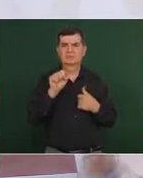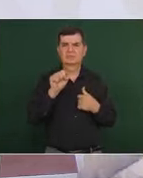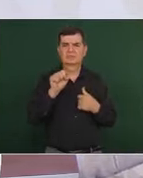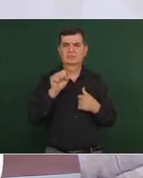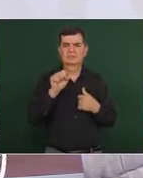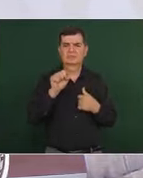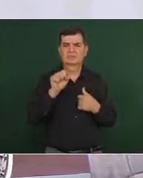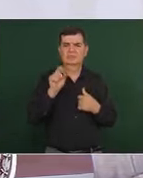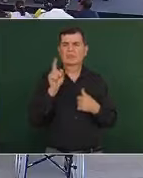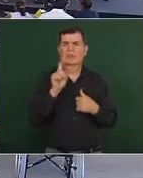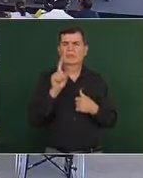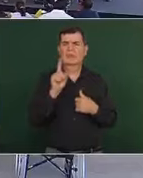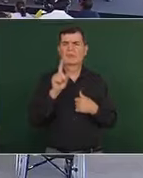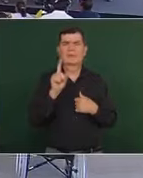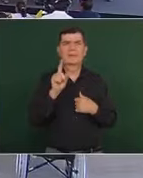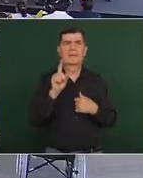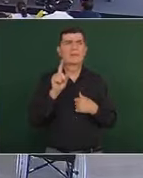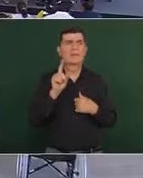No.